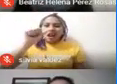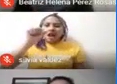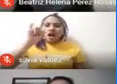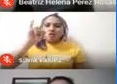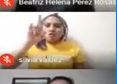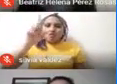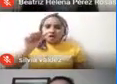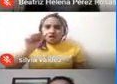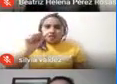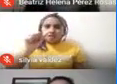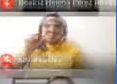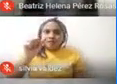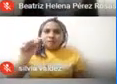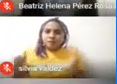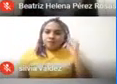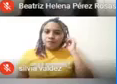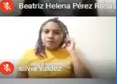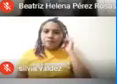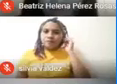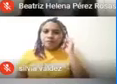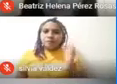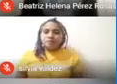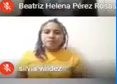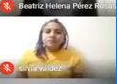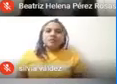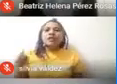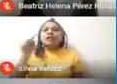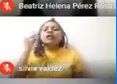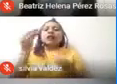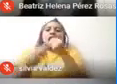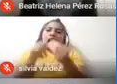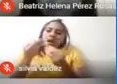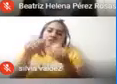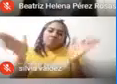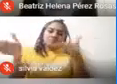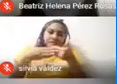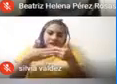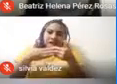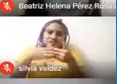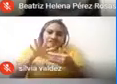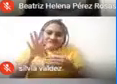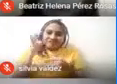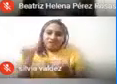que haga el cierre de la sesión. Entonces,